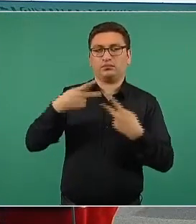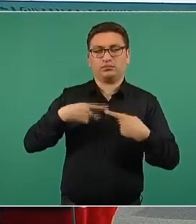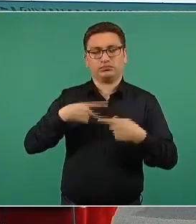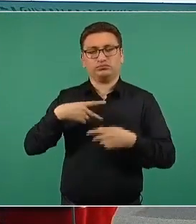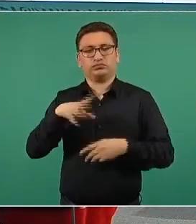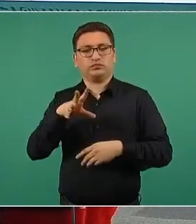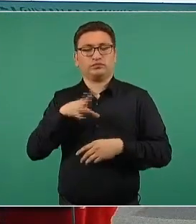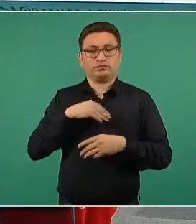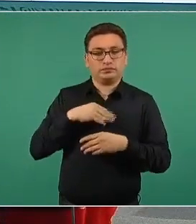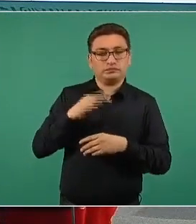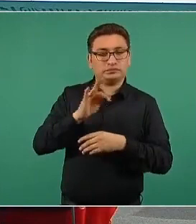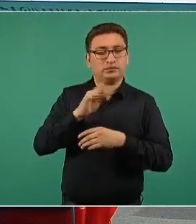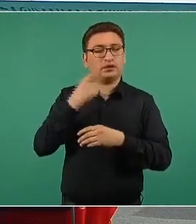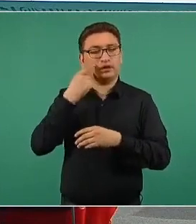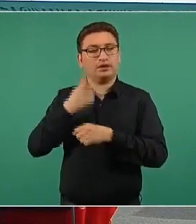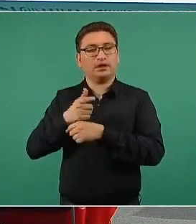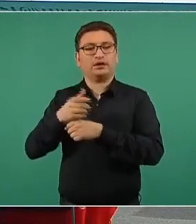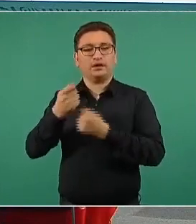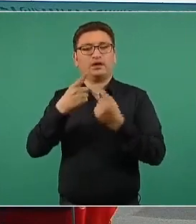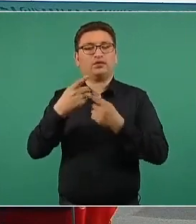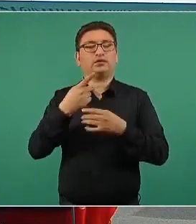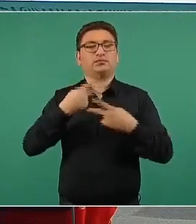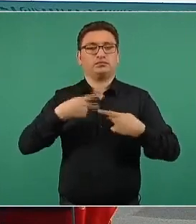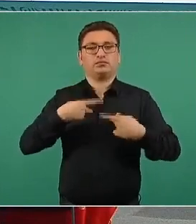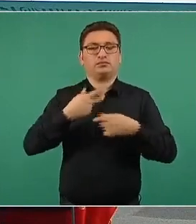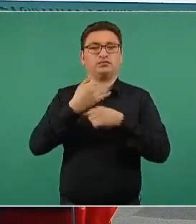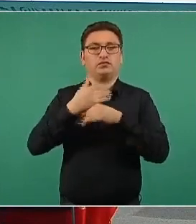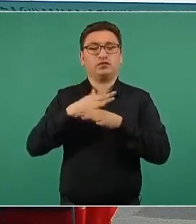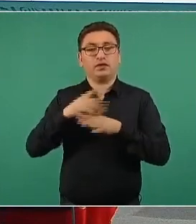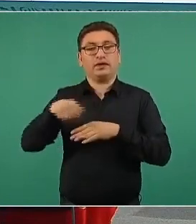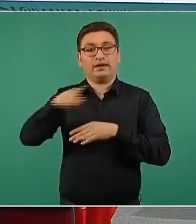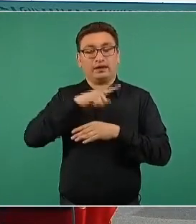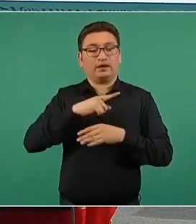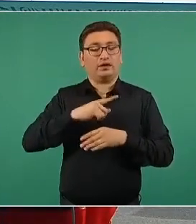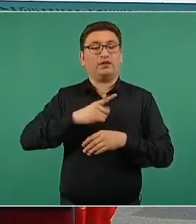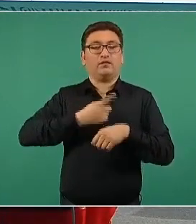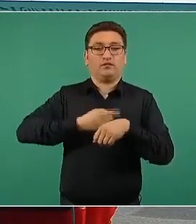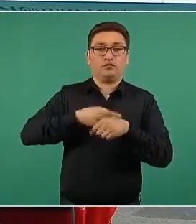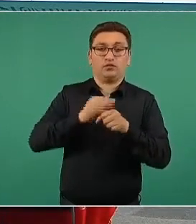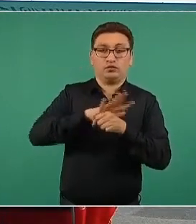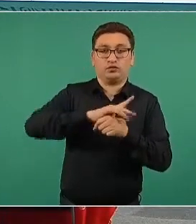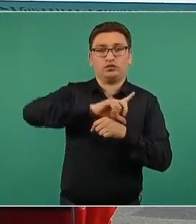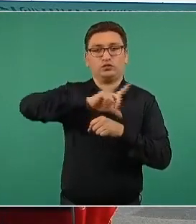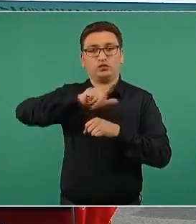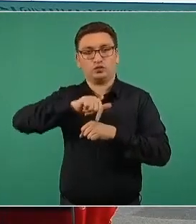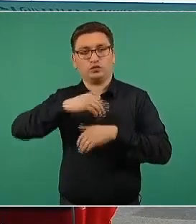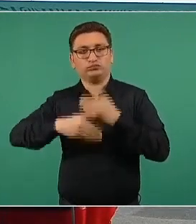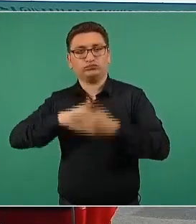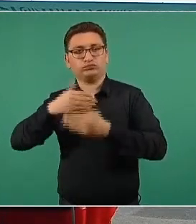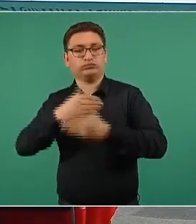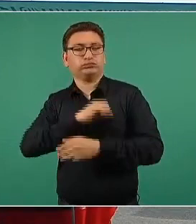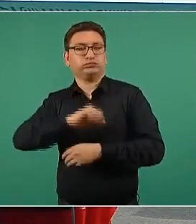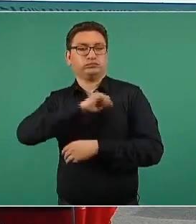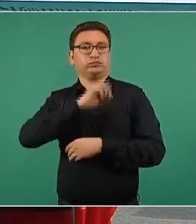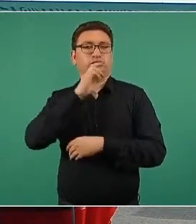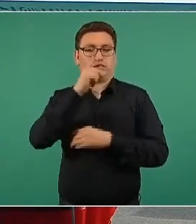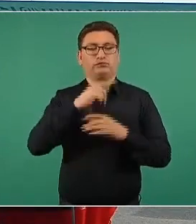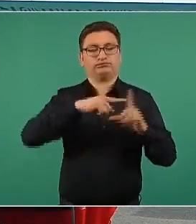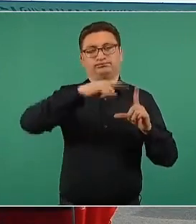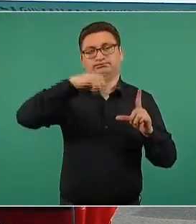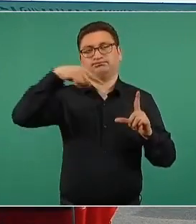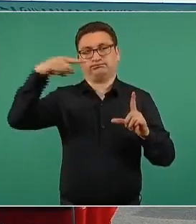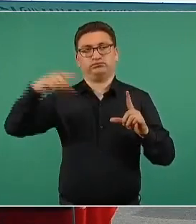también pues tenemos algunos datos sobre las personas recuperadas que también representan nuestra estadística nacional.